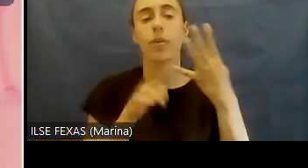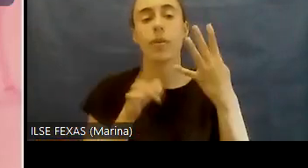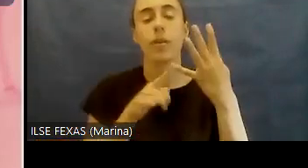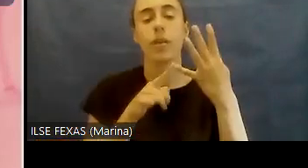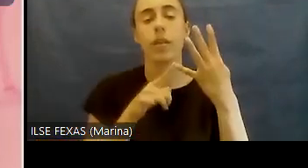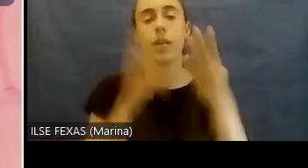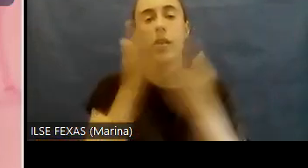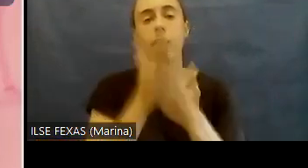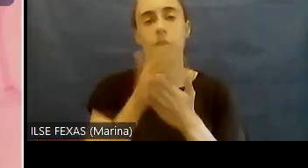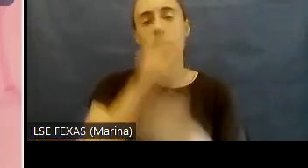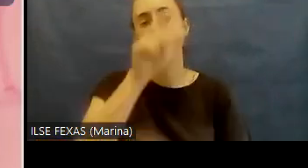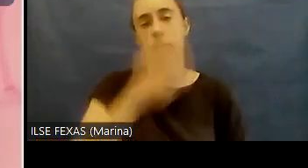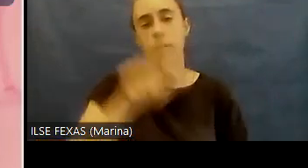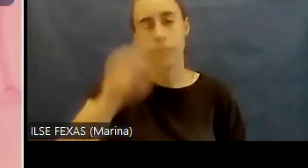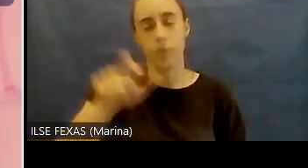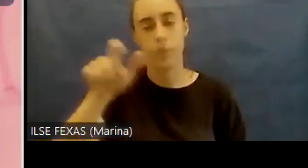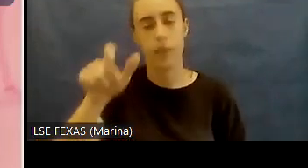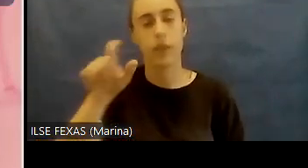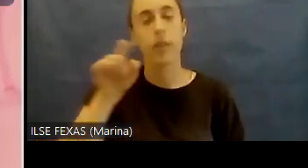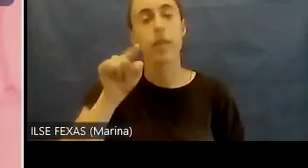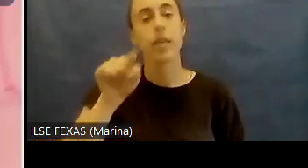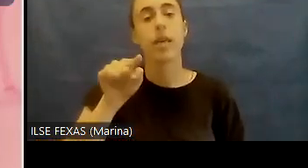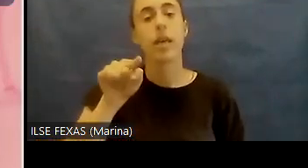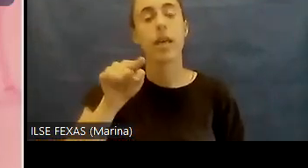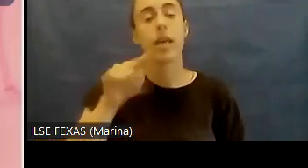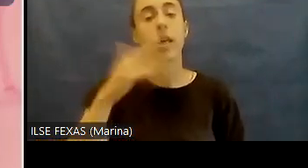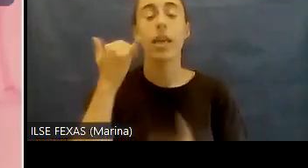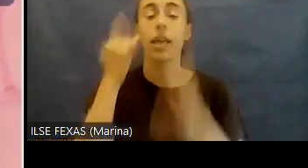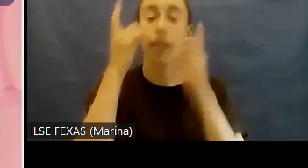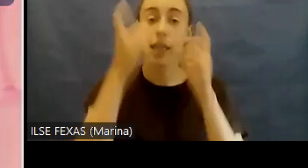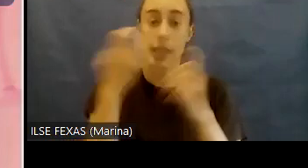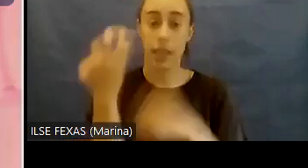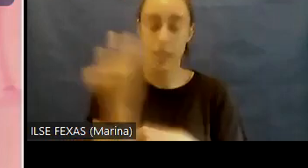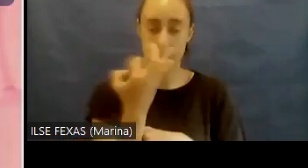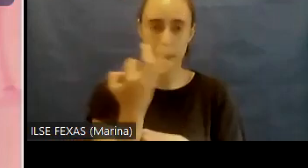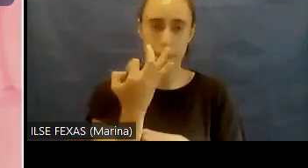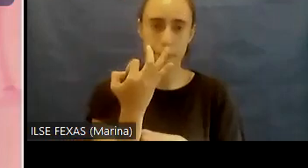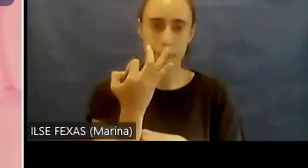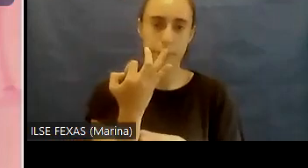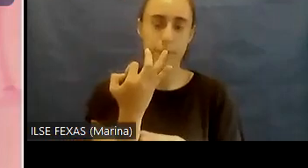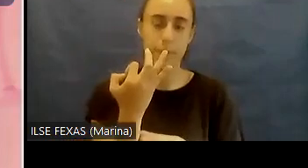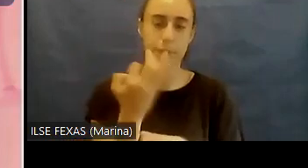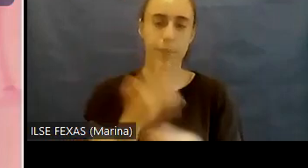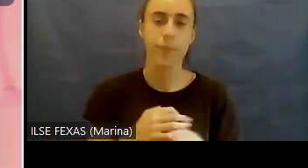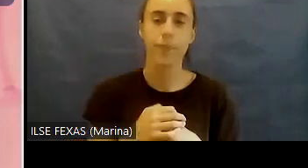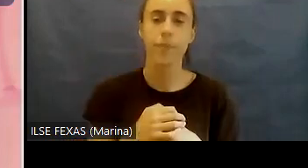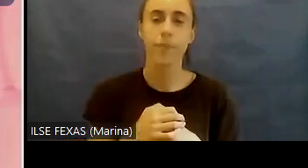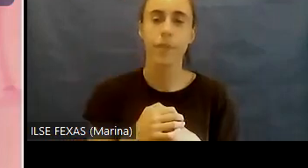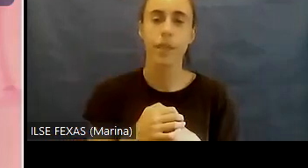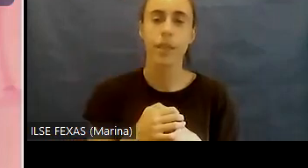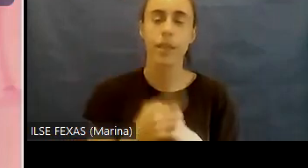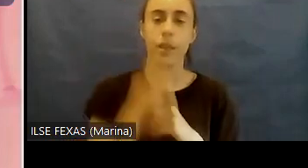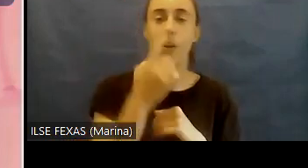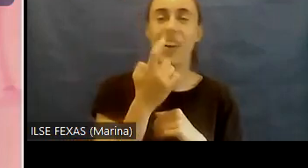humanos en el que lo que se valoró fue después de extraer una pieza